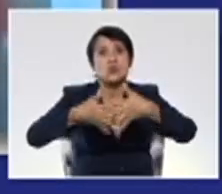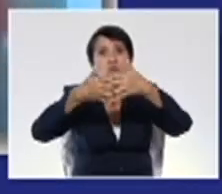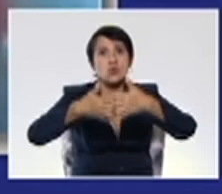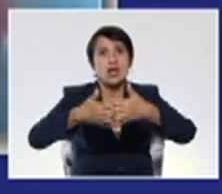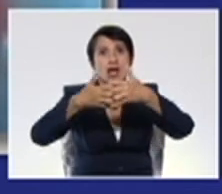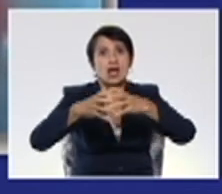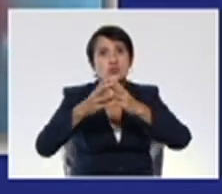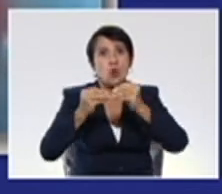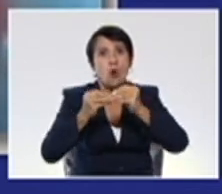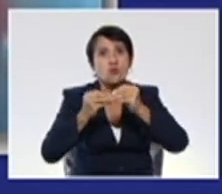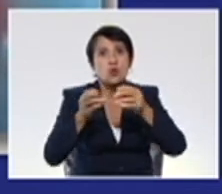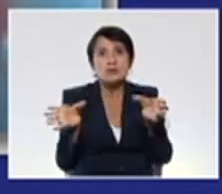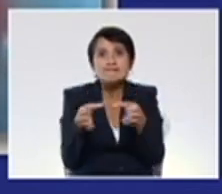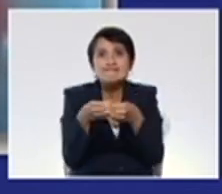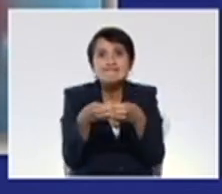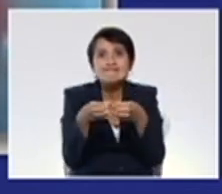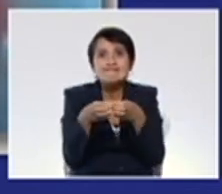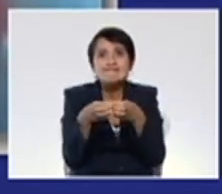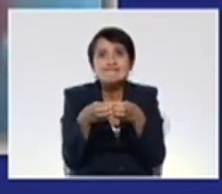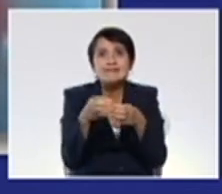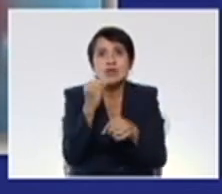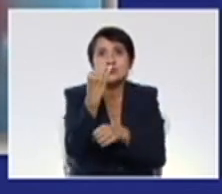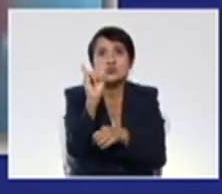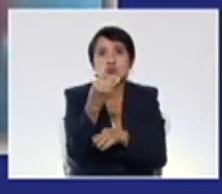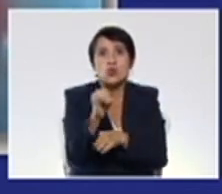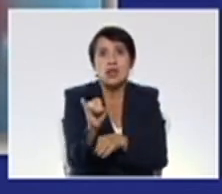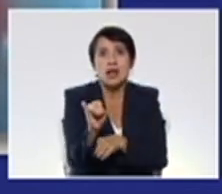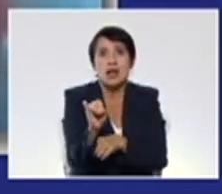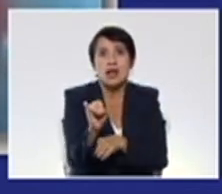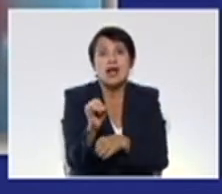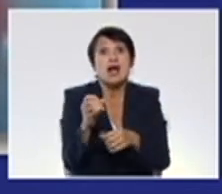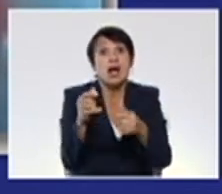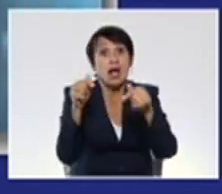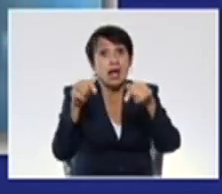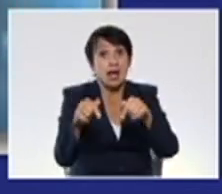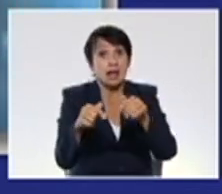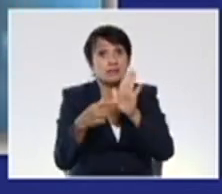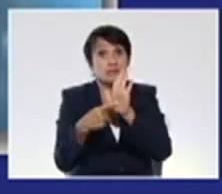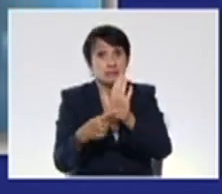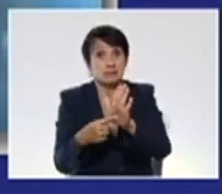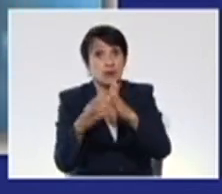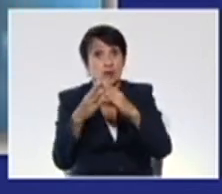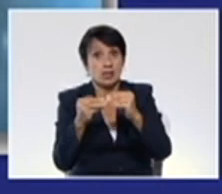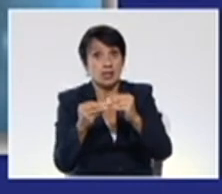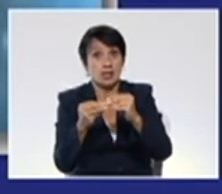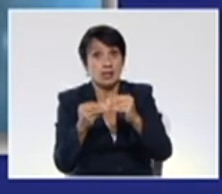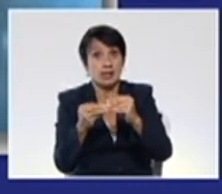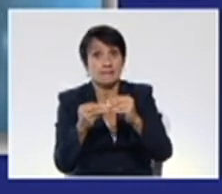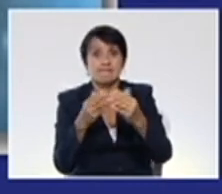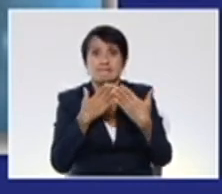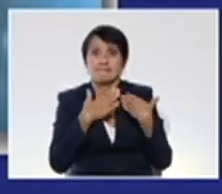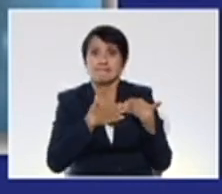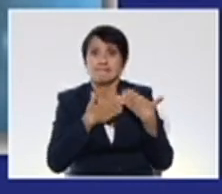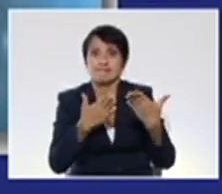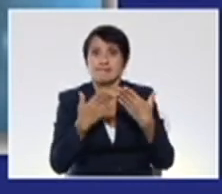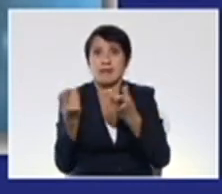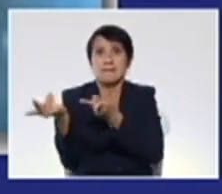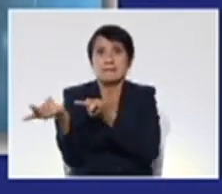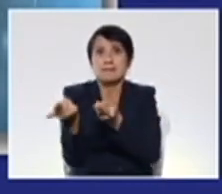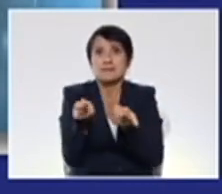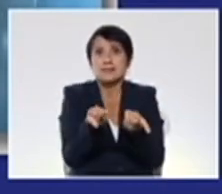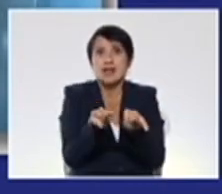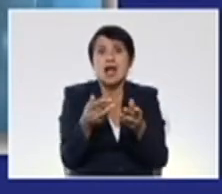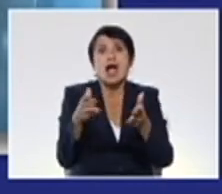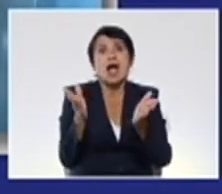del Circuito 1 REC Cabimas 1. En esta oportunidad le quiero dar la cordial bienvenida